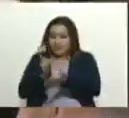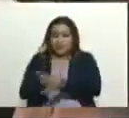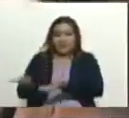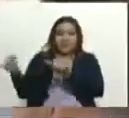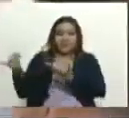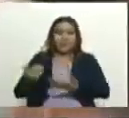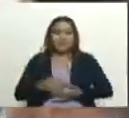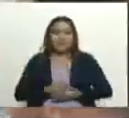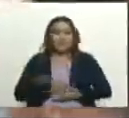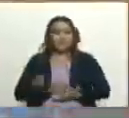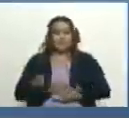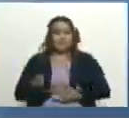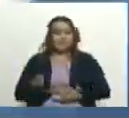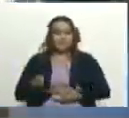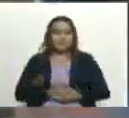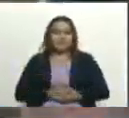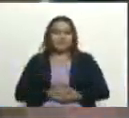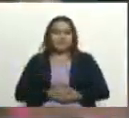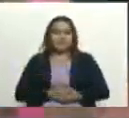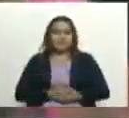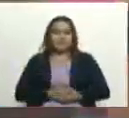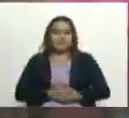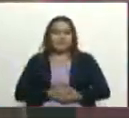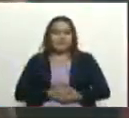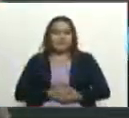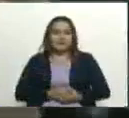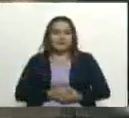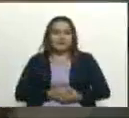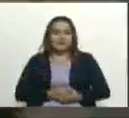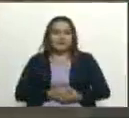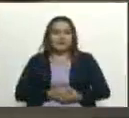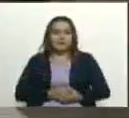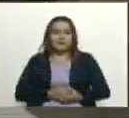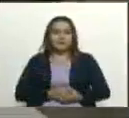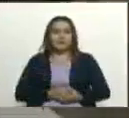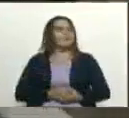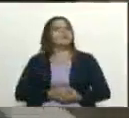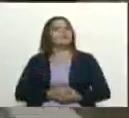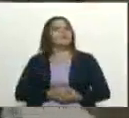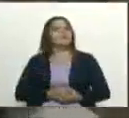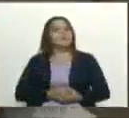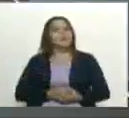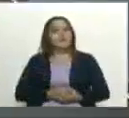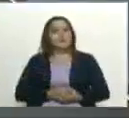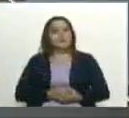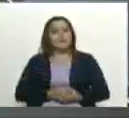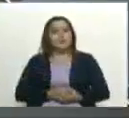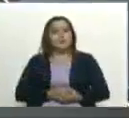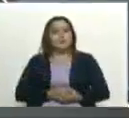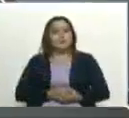¡Qué belleza, vale! Ah, poco a poco ahí. Así